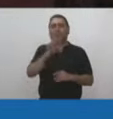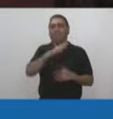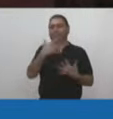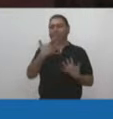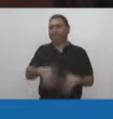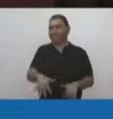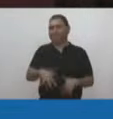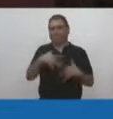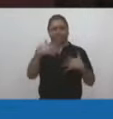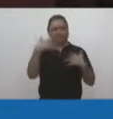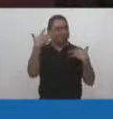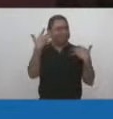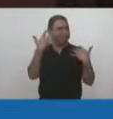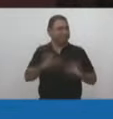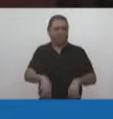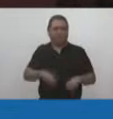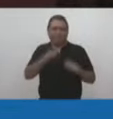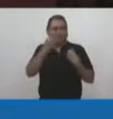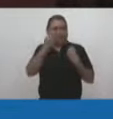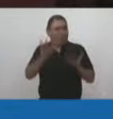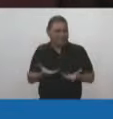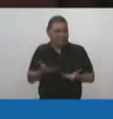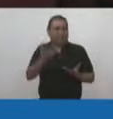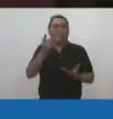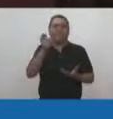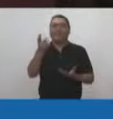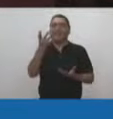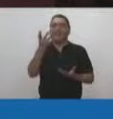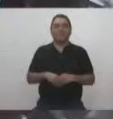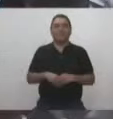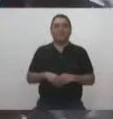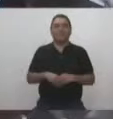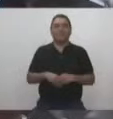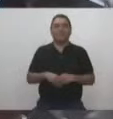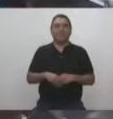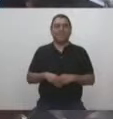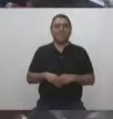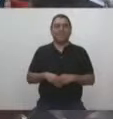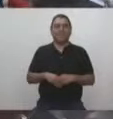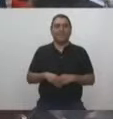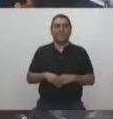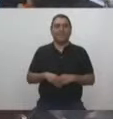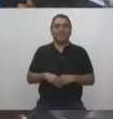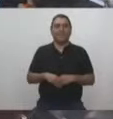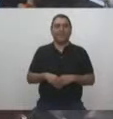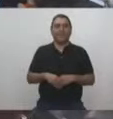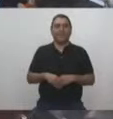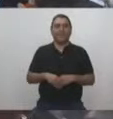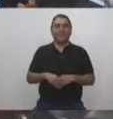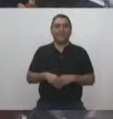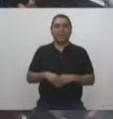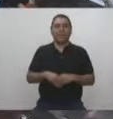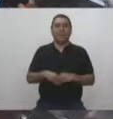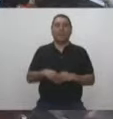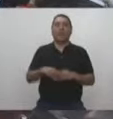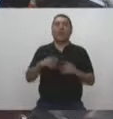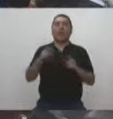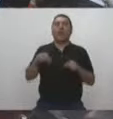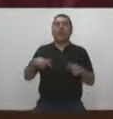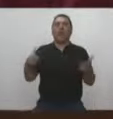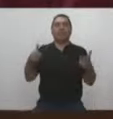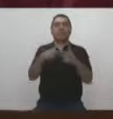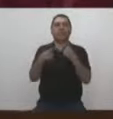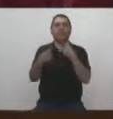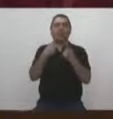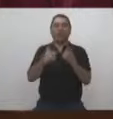leyes, pero realmente da la sensación de que están muchas veces alejados de la sociedad, esa que los votó, que los